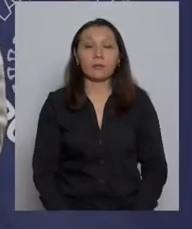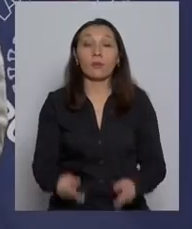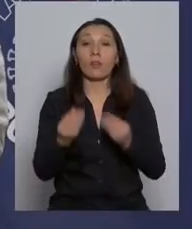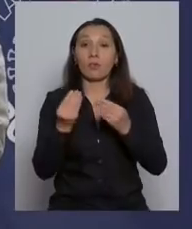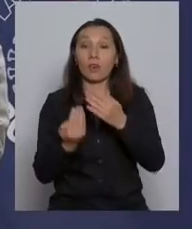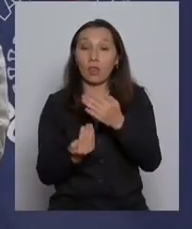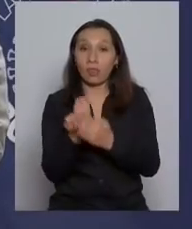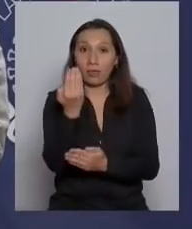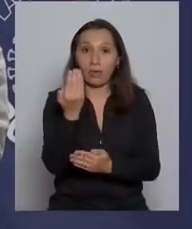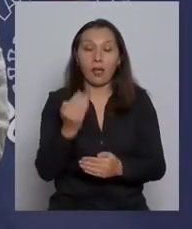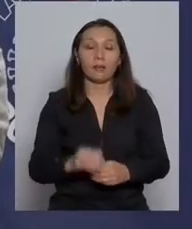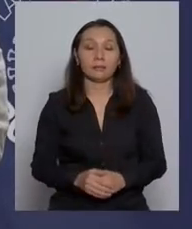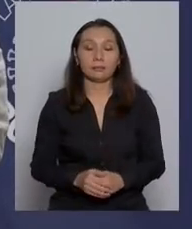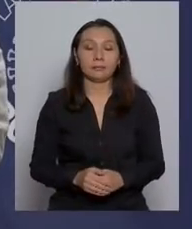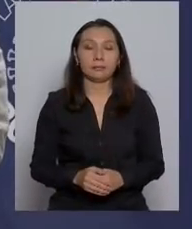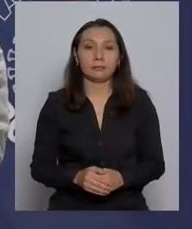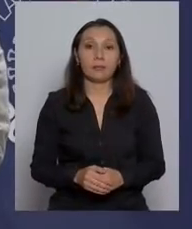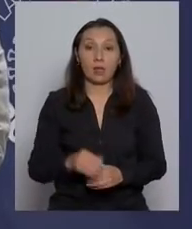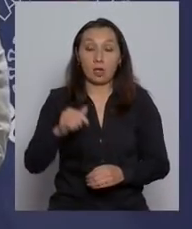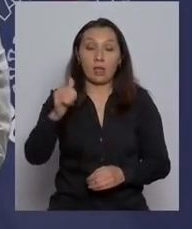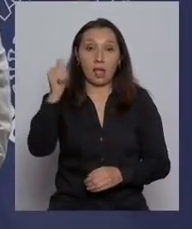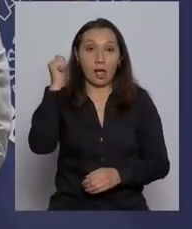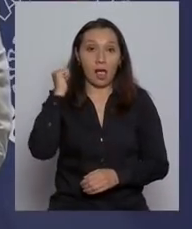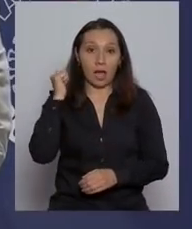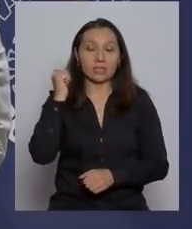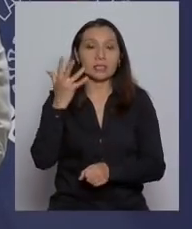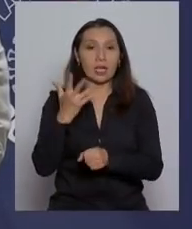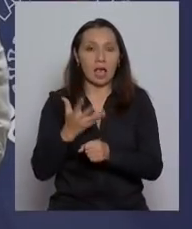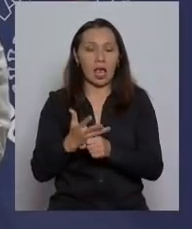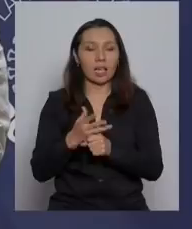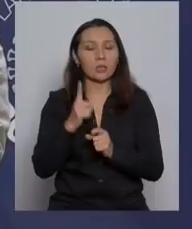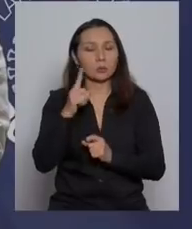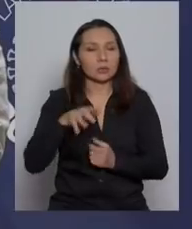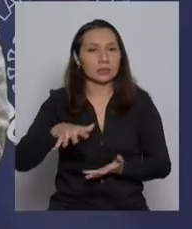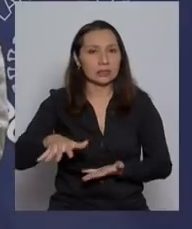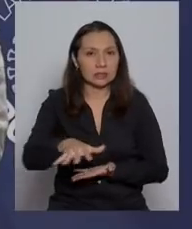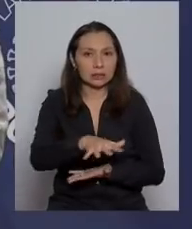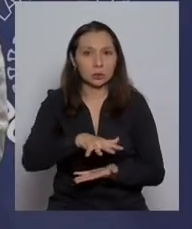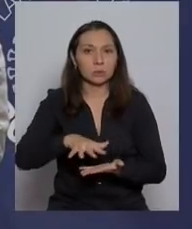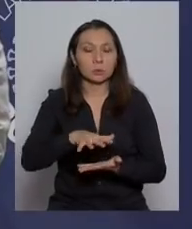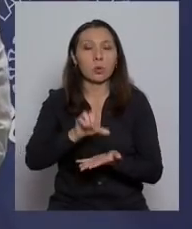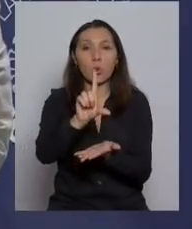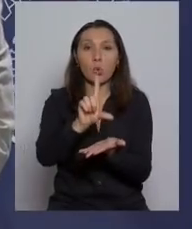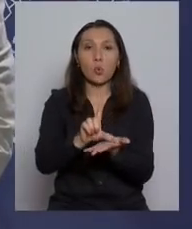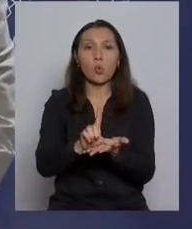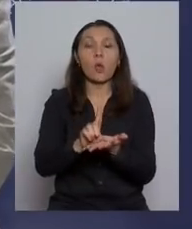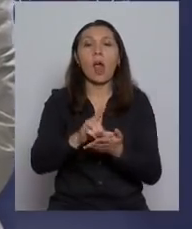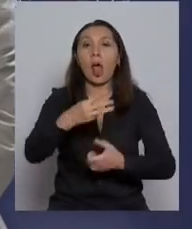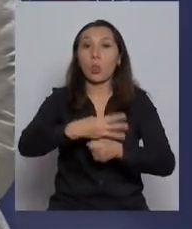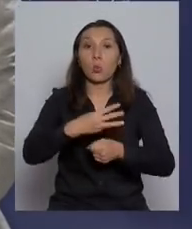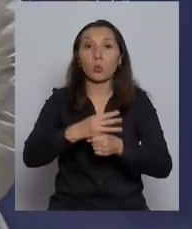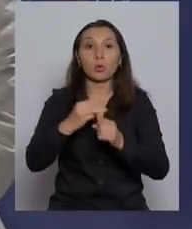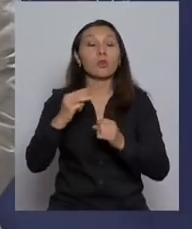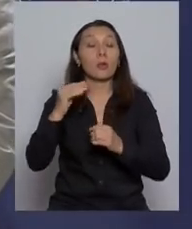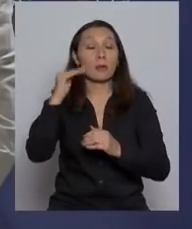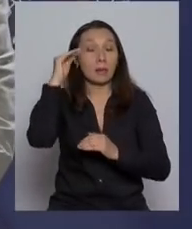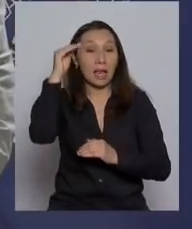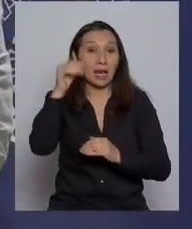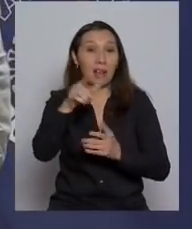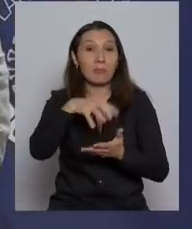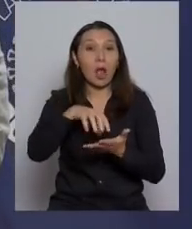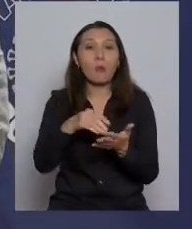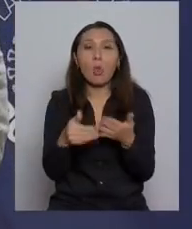Buenos días. El día de ayer tuvimos una situación en un centro de adultos mayores en la comuna de Puente